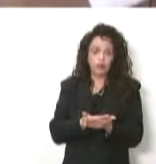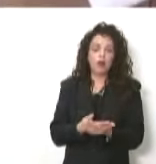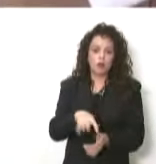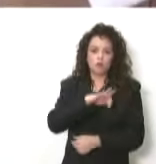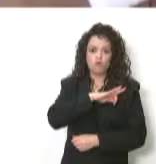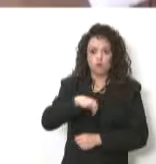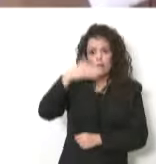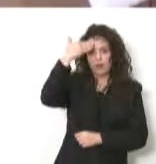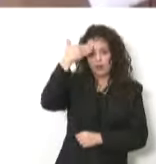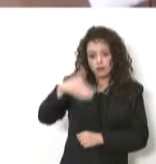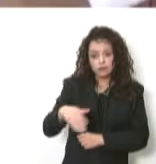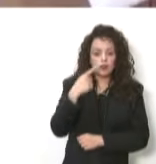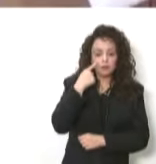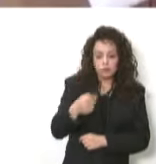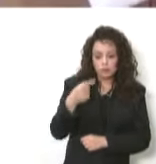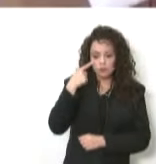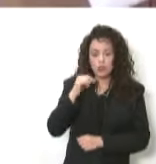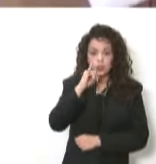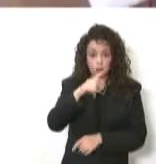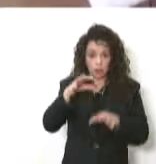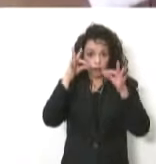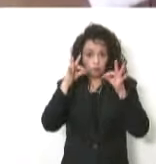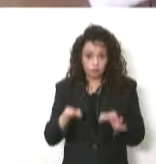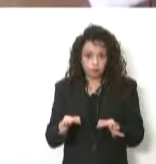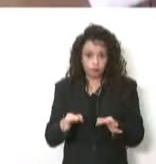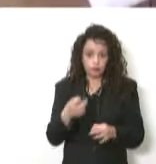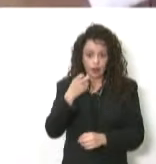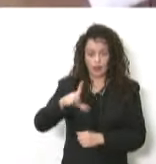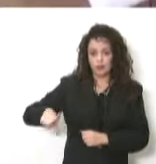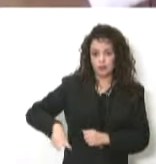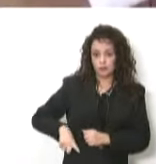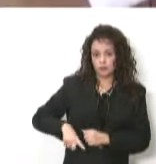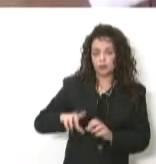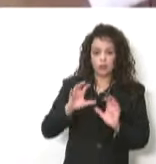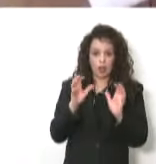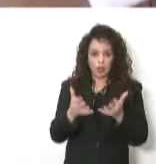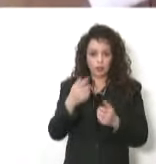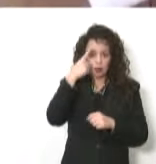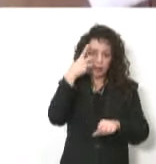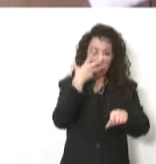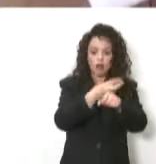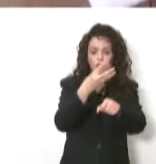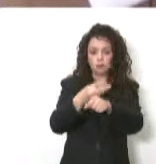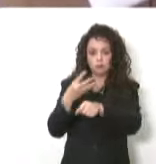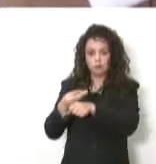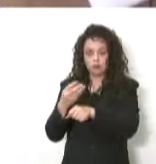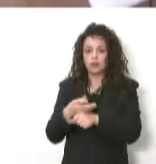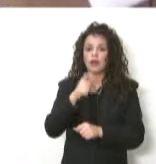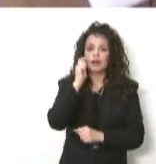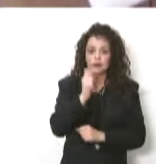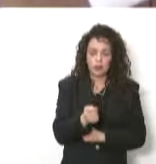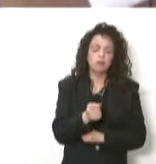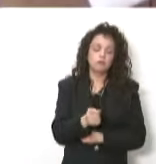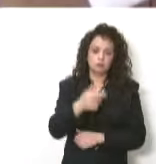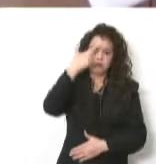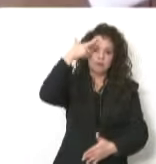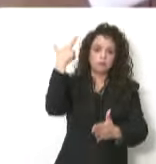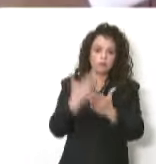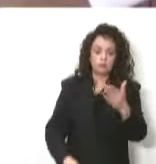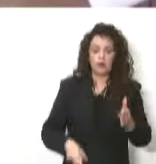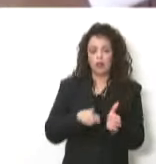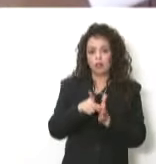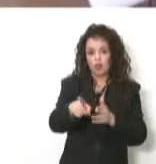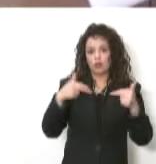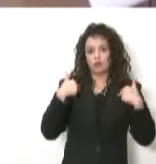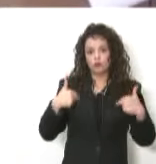la efectividad de las actividades instrumentadas por el Estado mexicano para reparar las violaciones a derechos humanos que derivaron